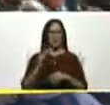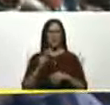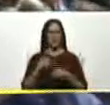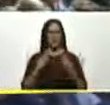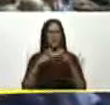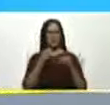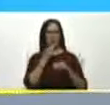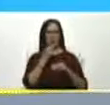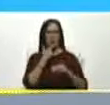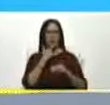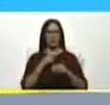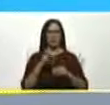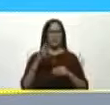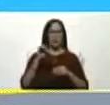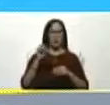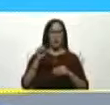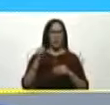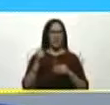bonito. Rosiné.